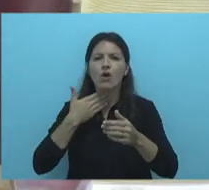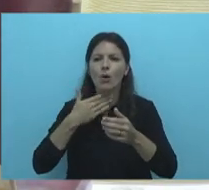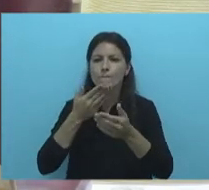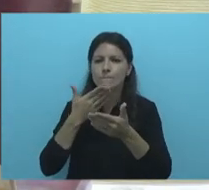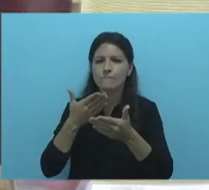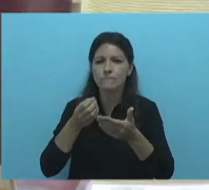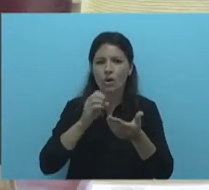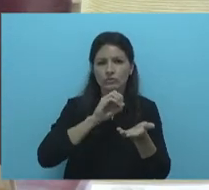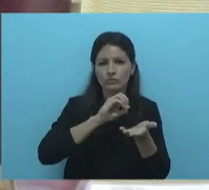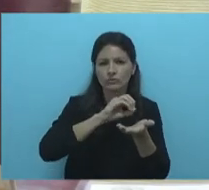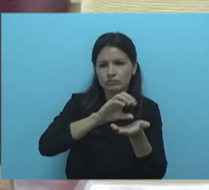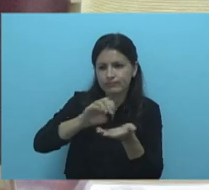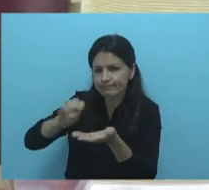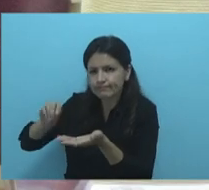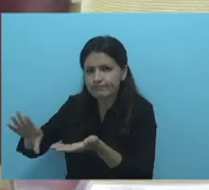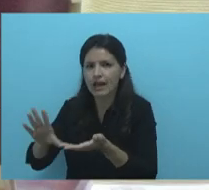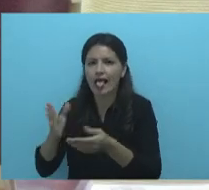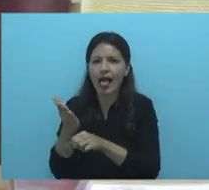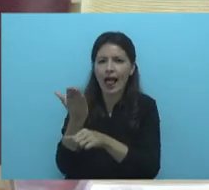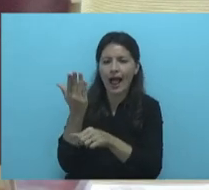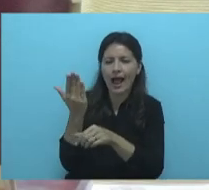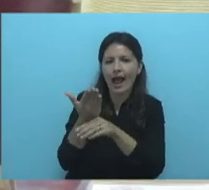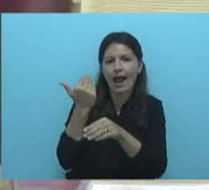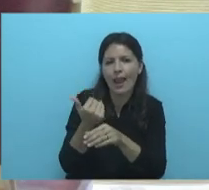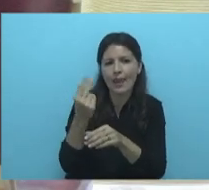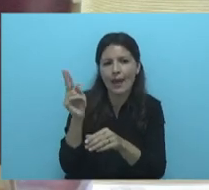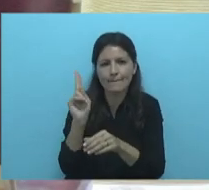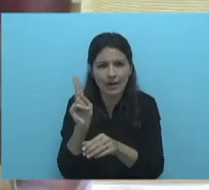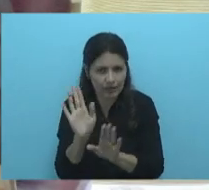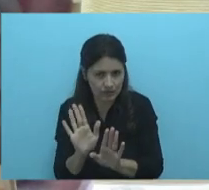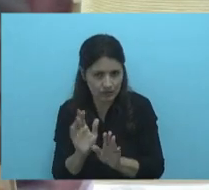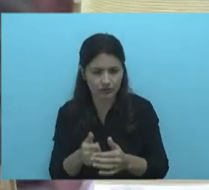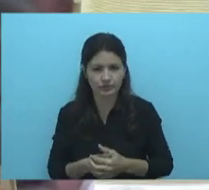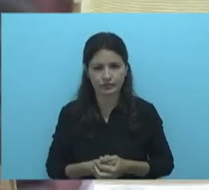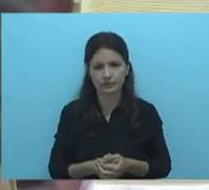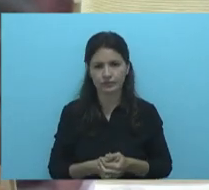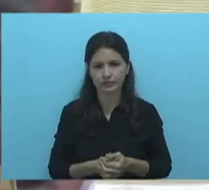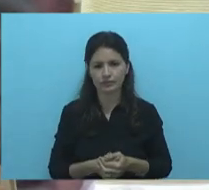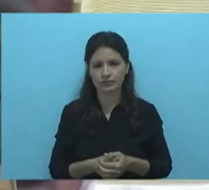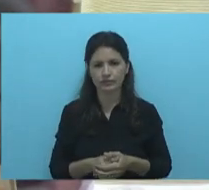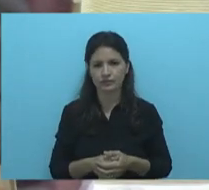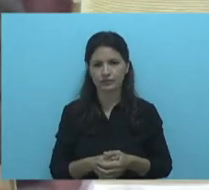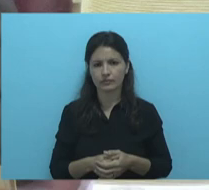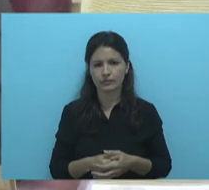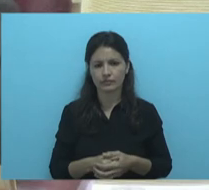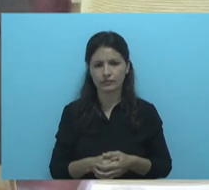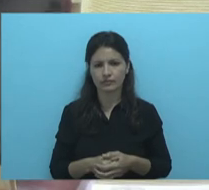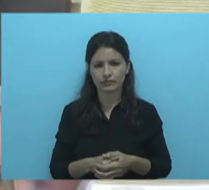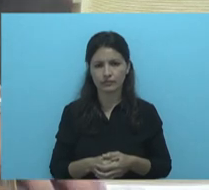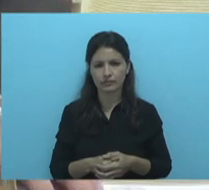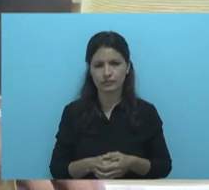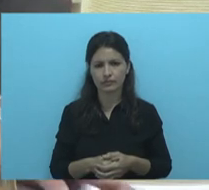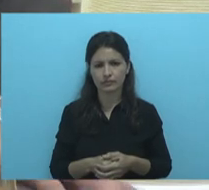sin el consentimiento del individuo. De verdad que creo que estamos haciendo un trabajo enorme junto con la Comisión de